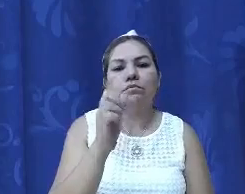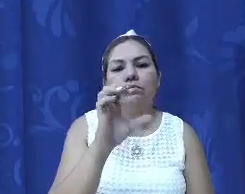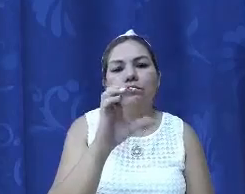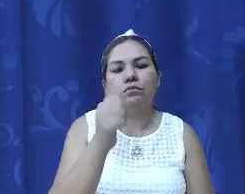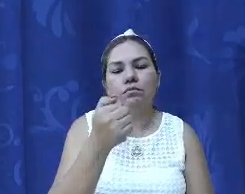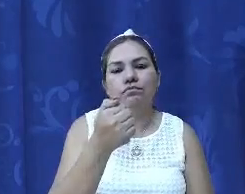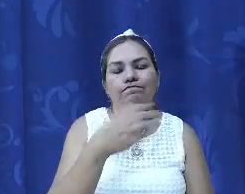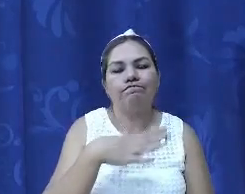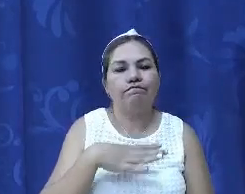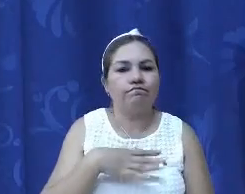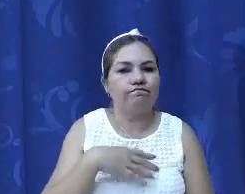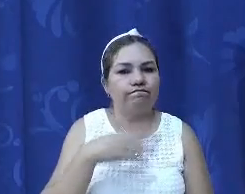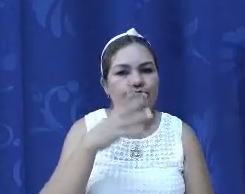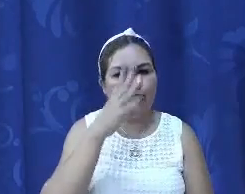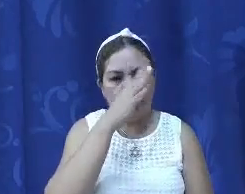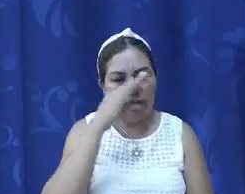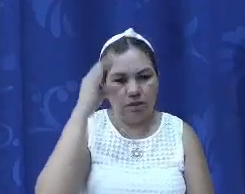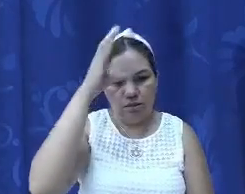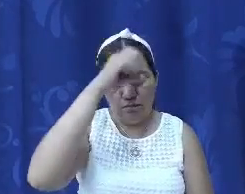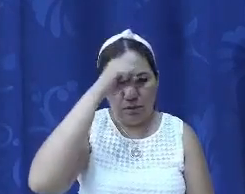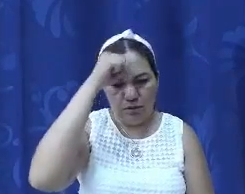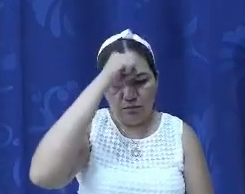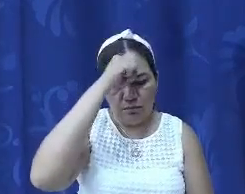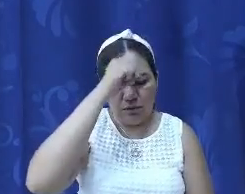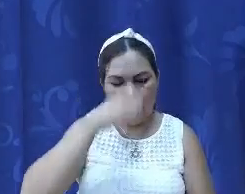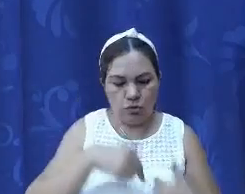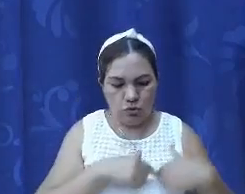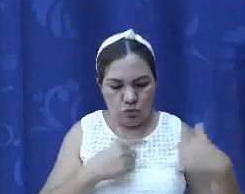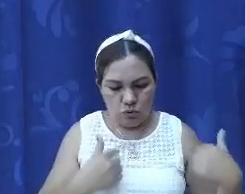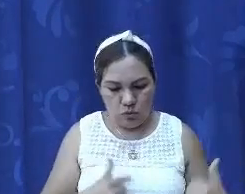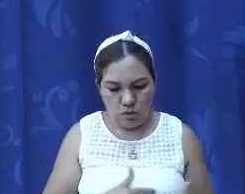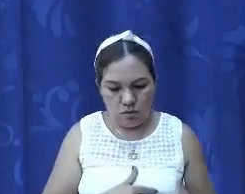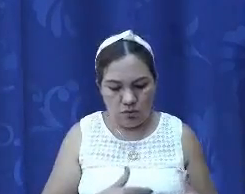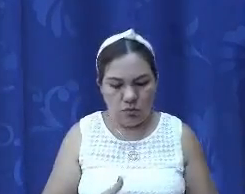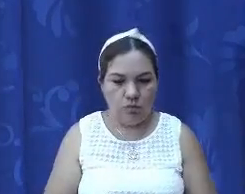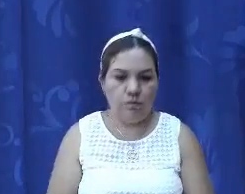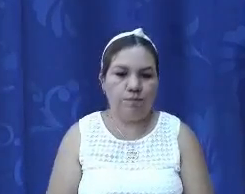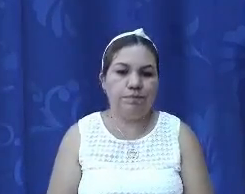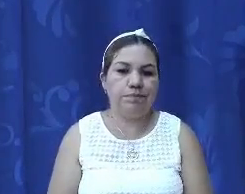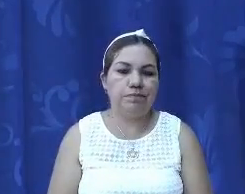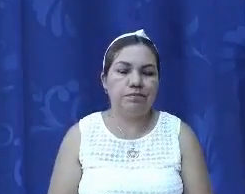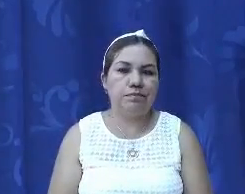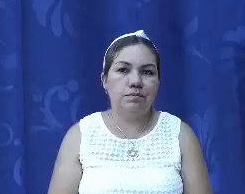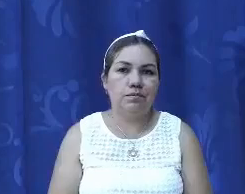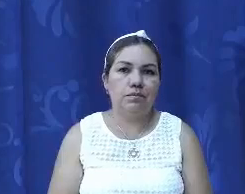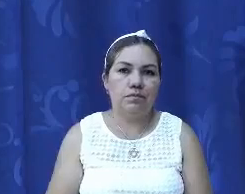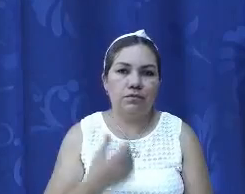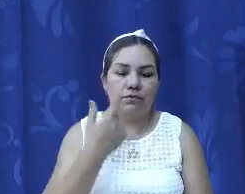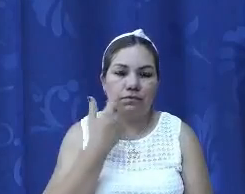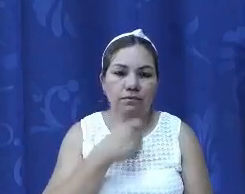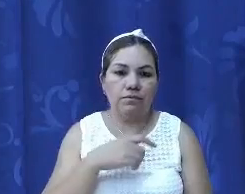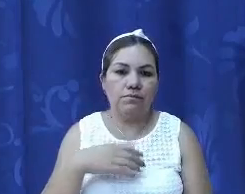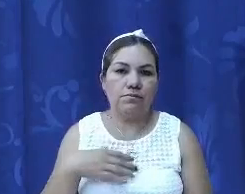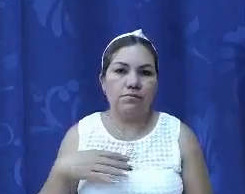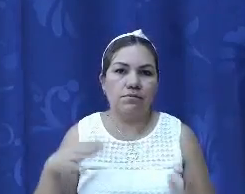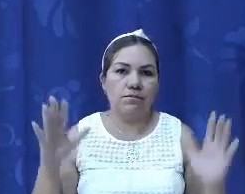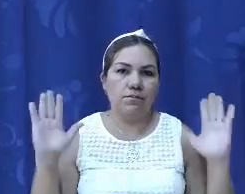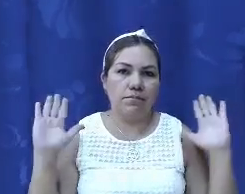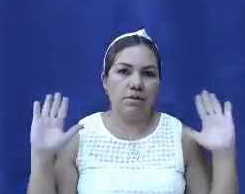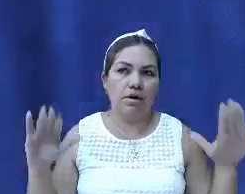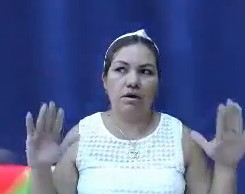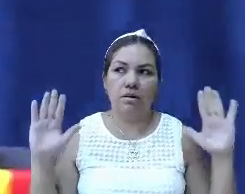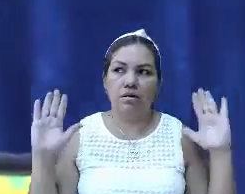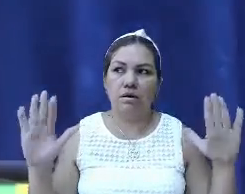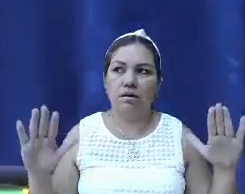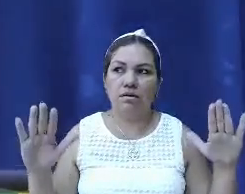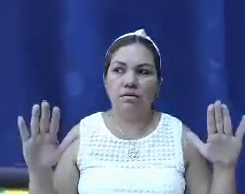Diga conmigo: necesito las alas de las dos, de la gran águila. Repita eso, por favor. No sé si tenemos un águila que